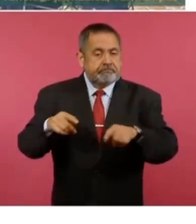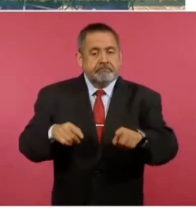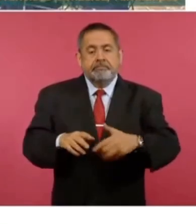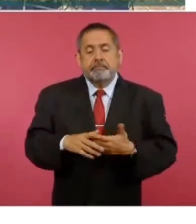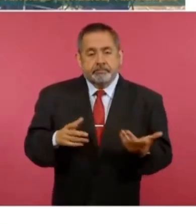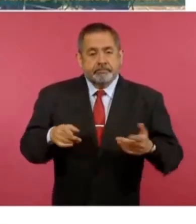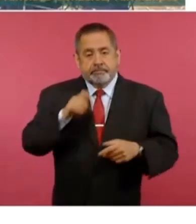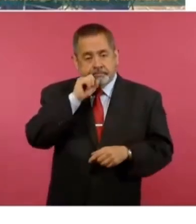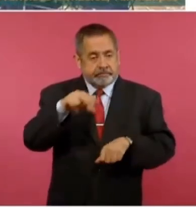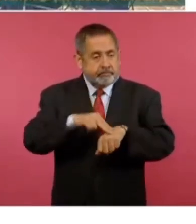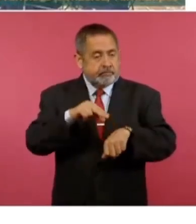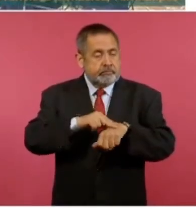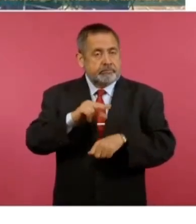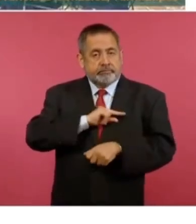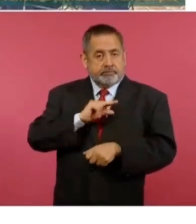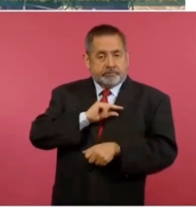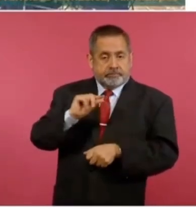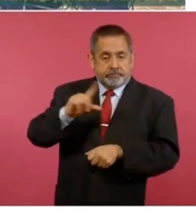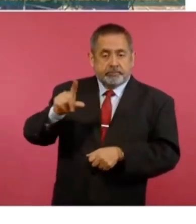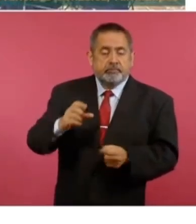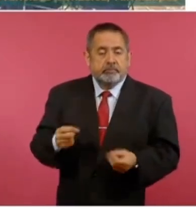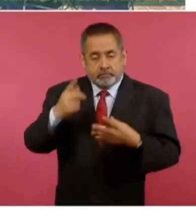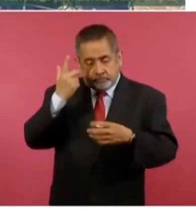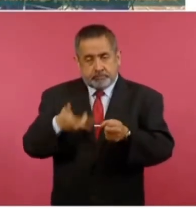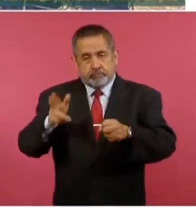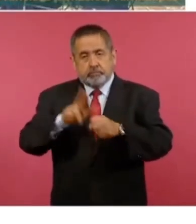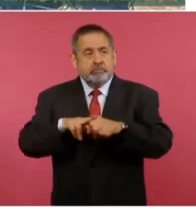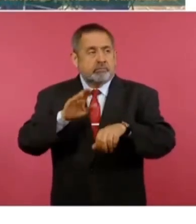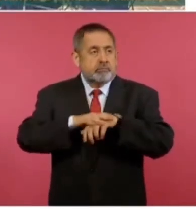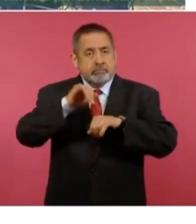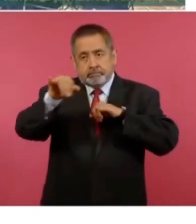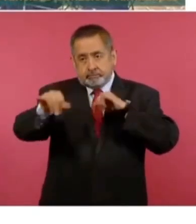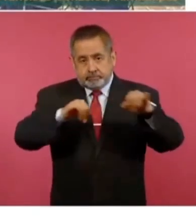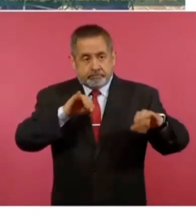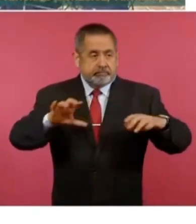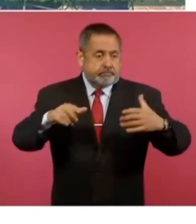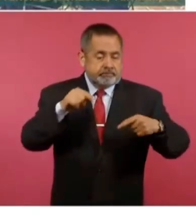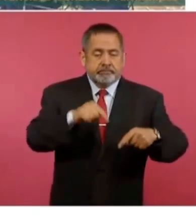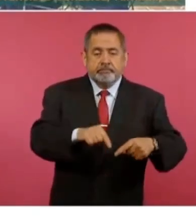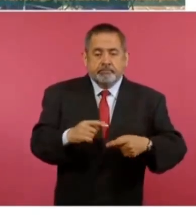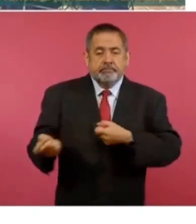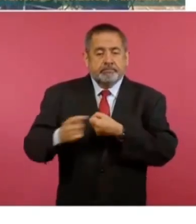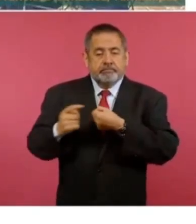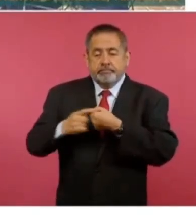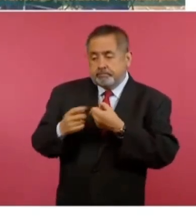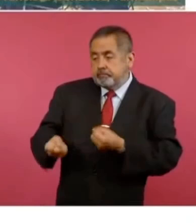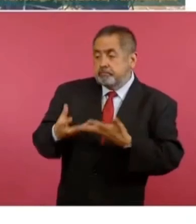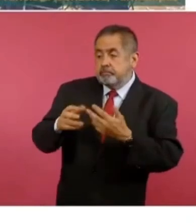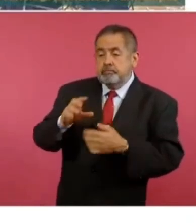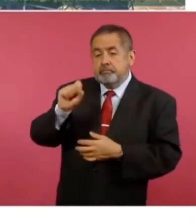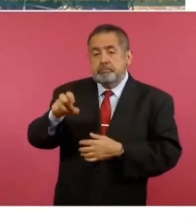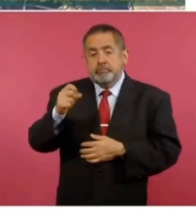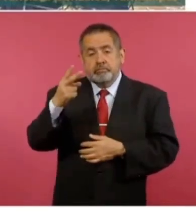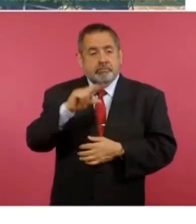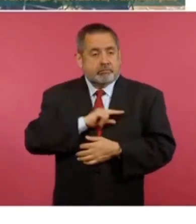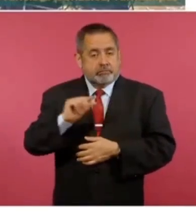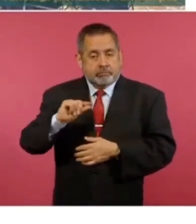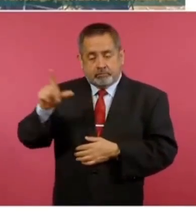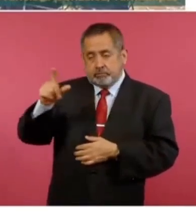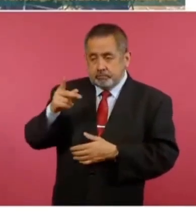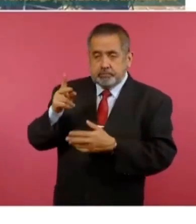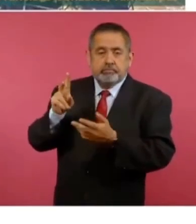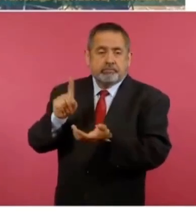en el caso de médicos especialistas para hospitales de zonas lejanas y marginadas se han inscrito 62 especialistas